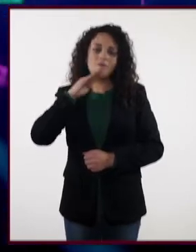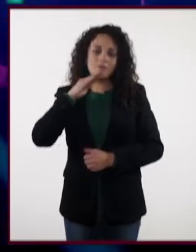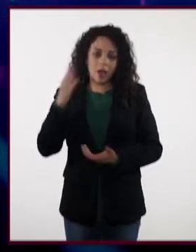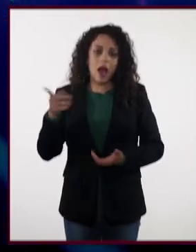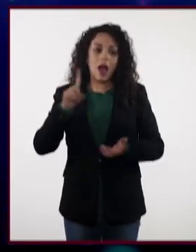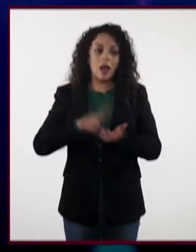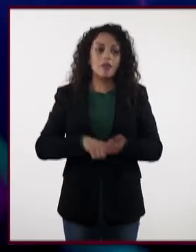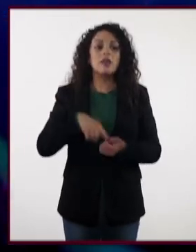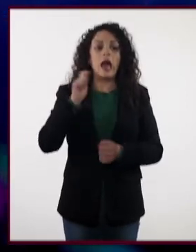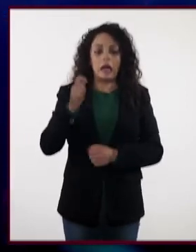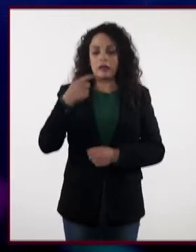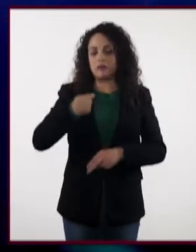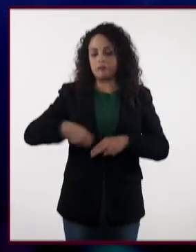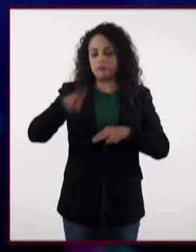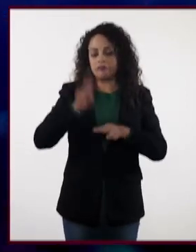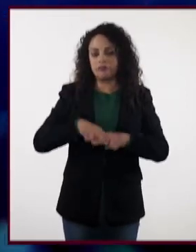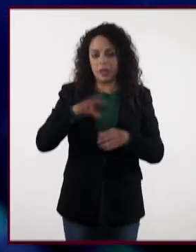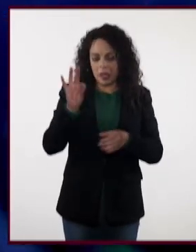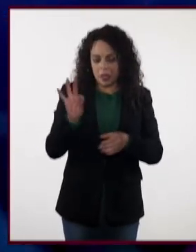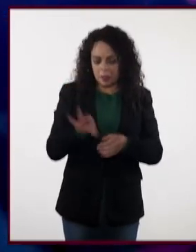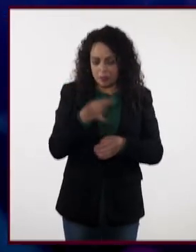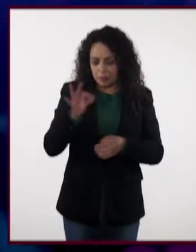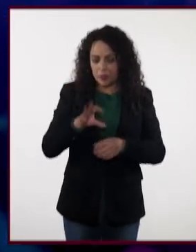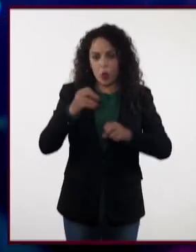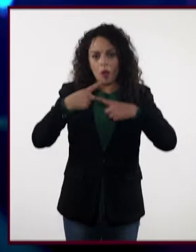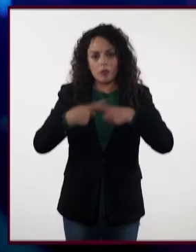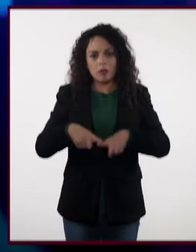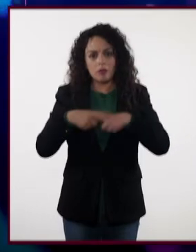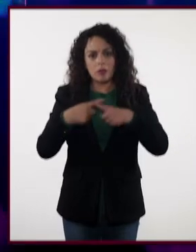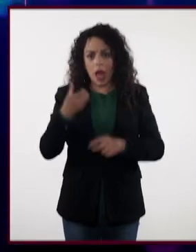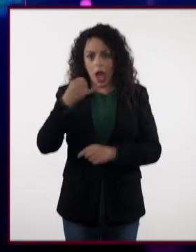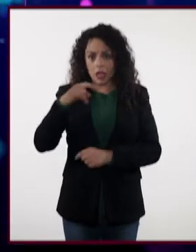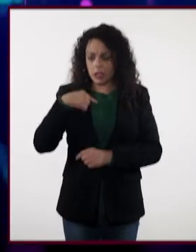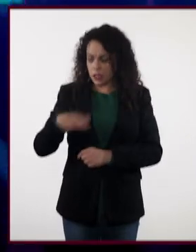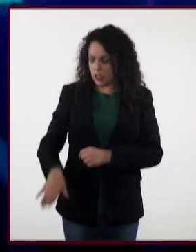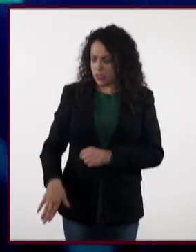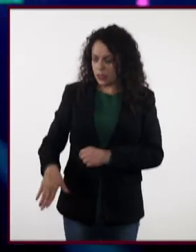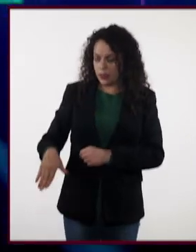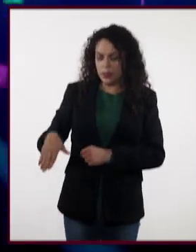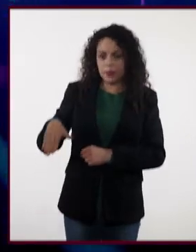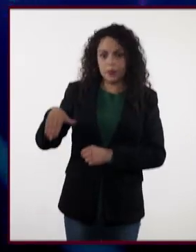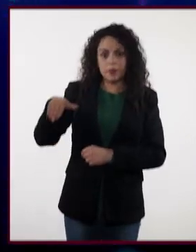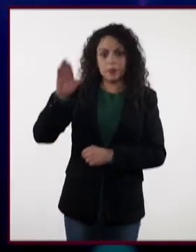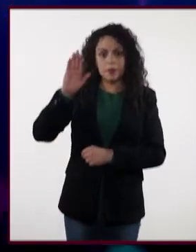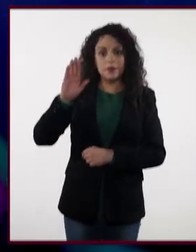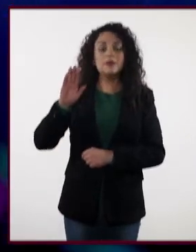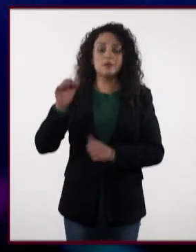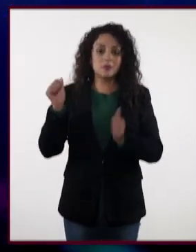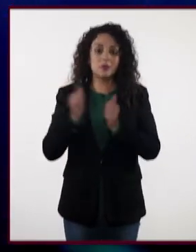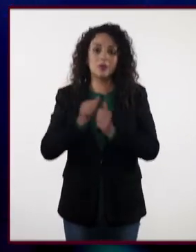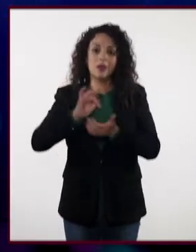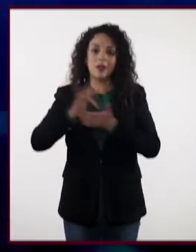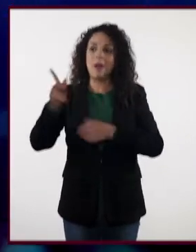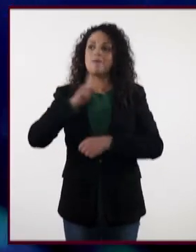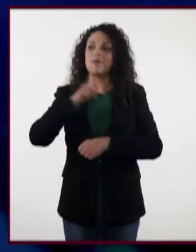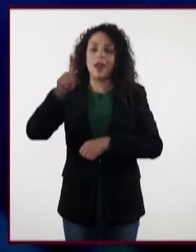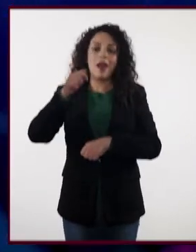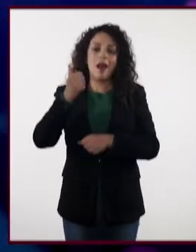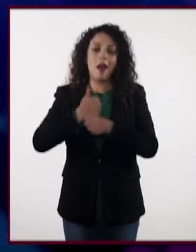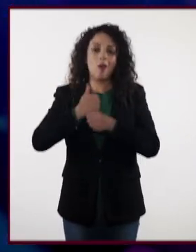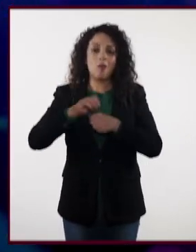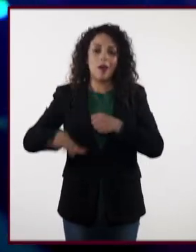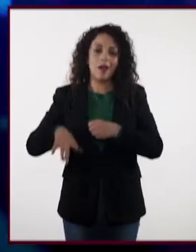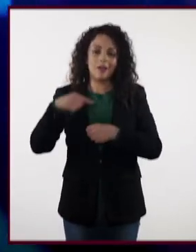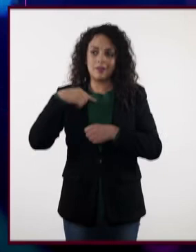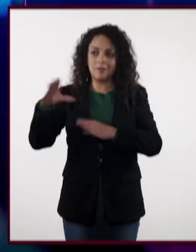a sentarnos a tejer y a bordar. Entonces, crecí como con ese acercamiento al textil por parte de mi abuela y yo creo que eso